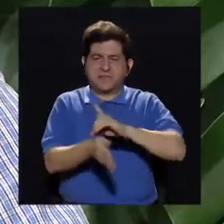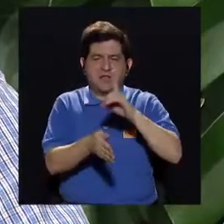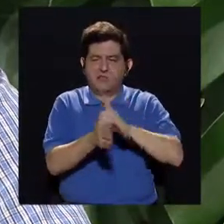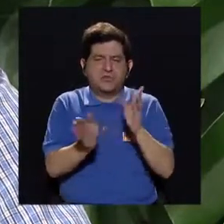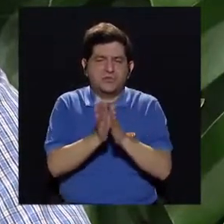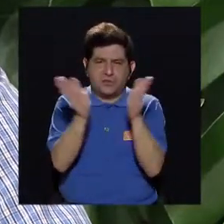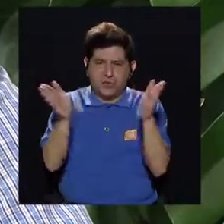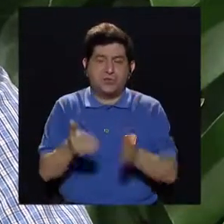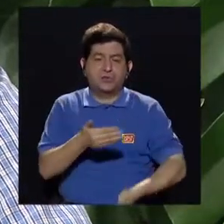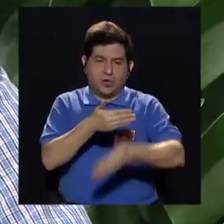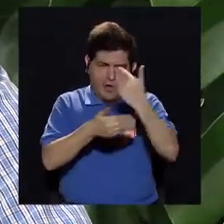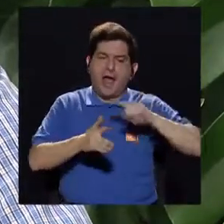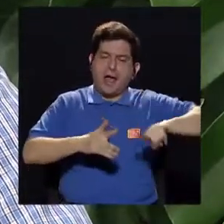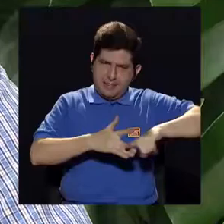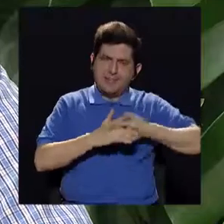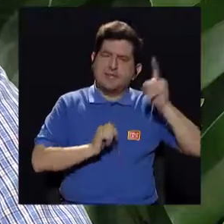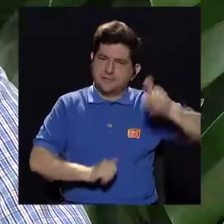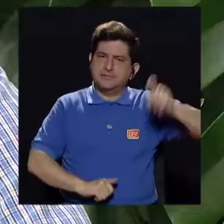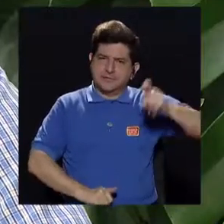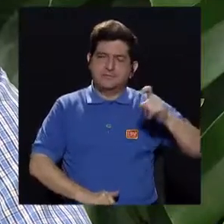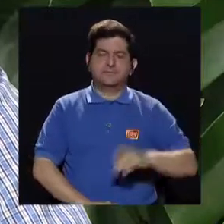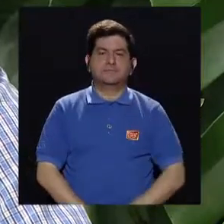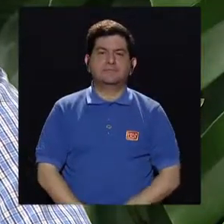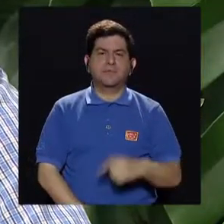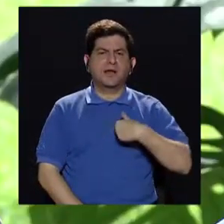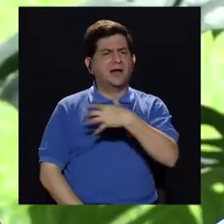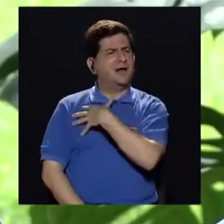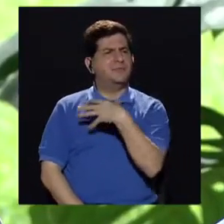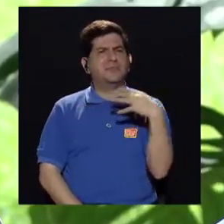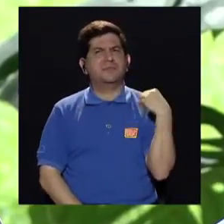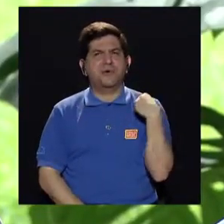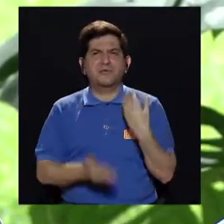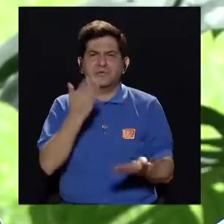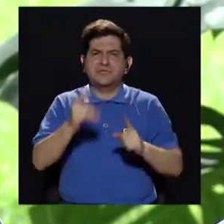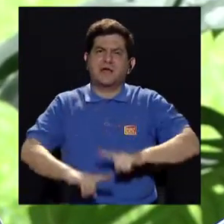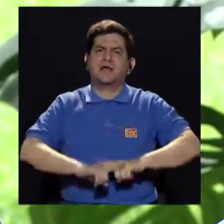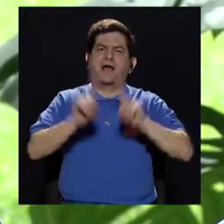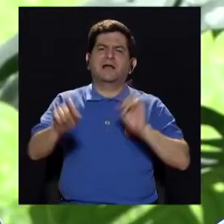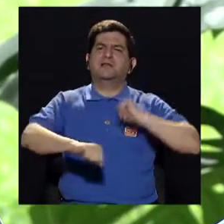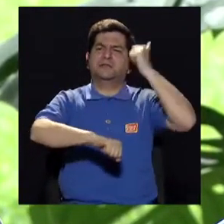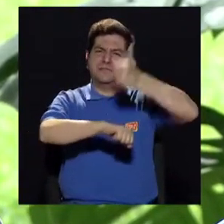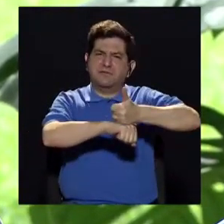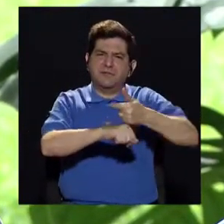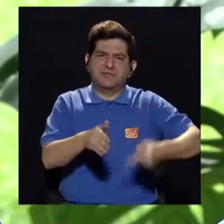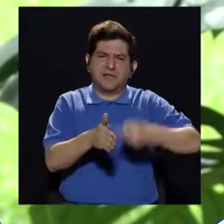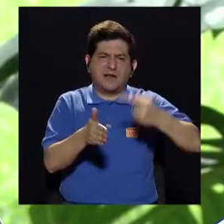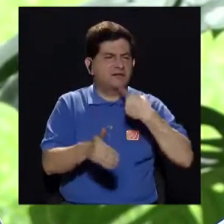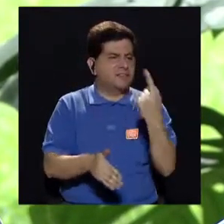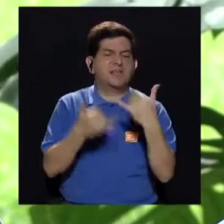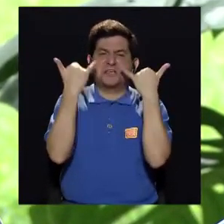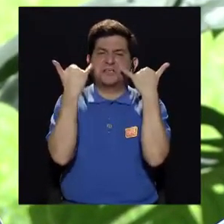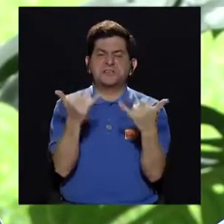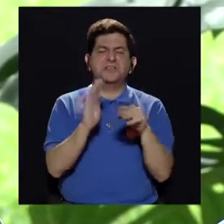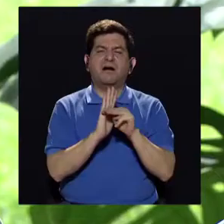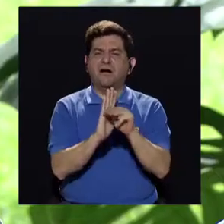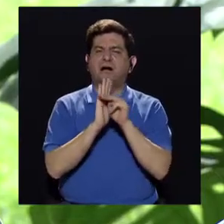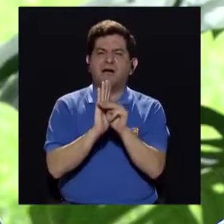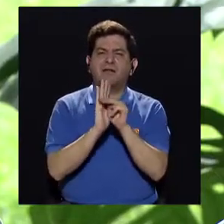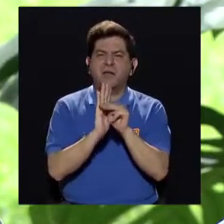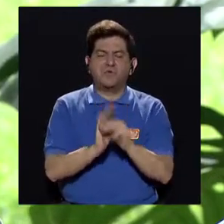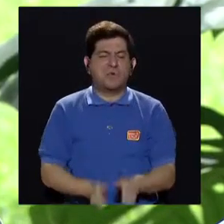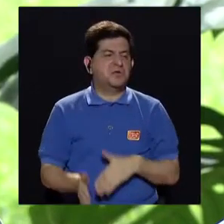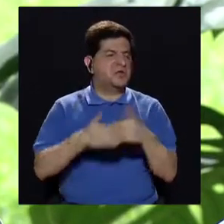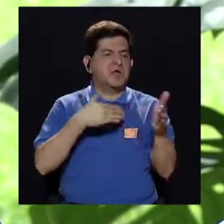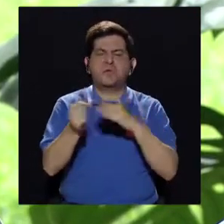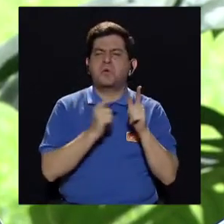medicina. Previo a iniciar. Es un previo a iniciar, claro. Ahora, a mí me gustaría como hacer esa diferenciación, ¿verdad? Porque muchas veces dicen, ya está de moda, ahora